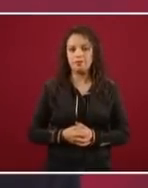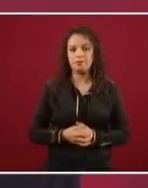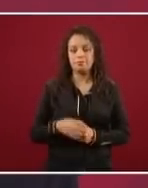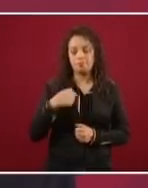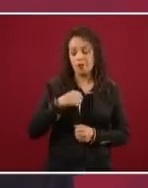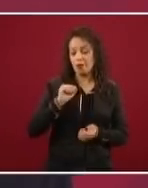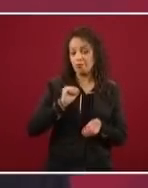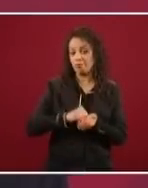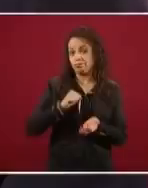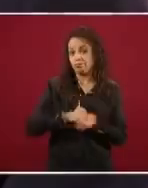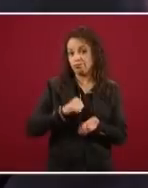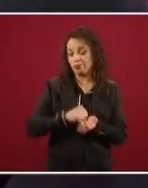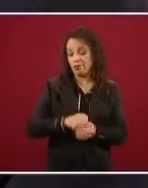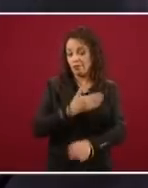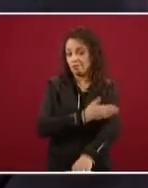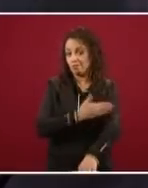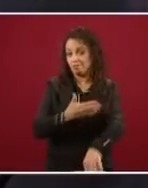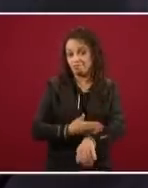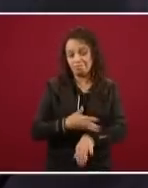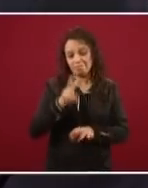toco madera